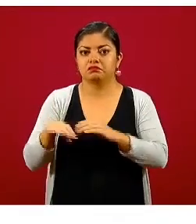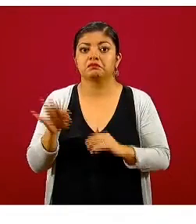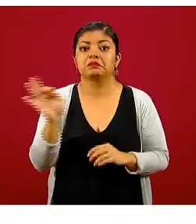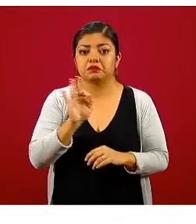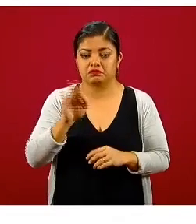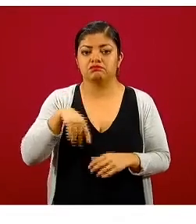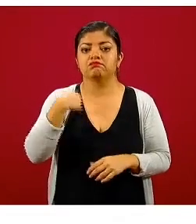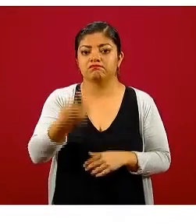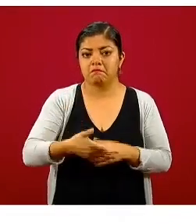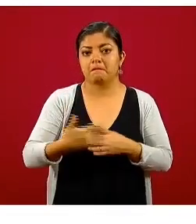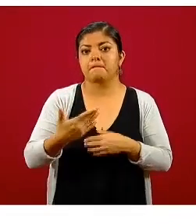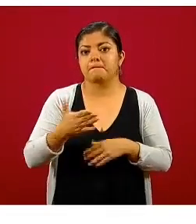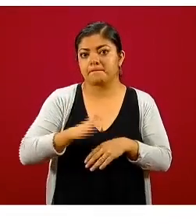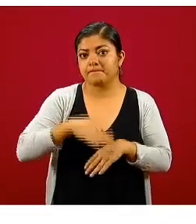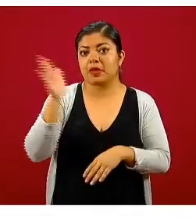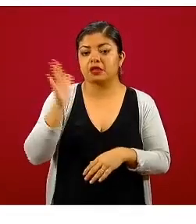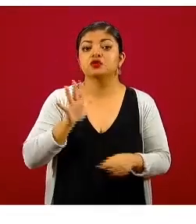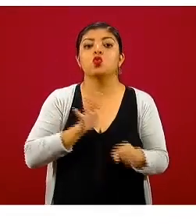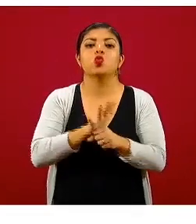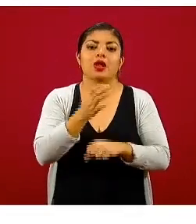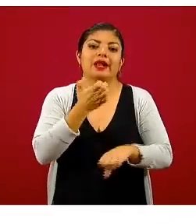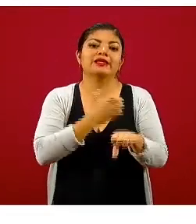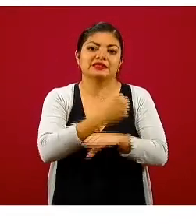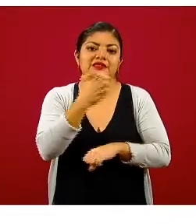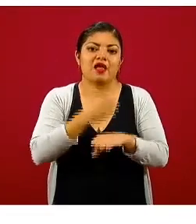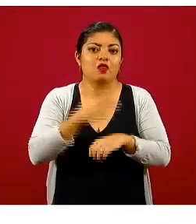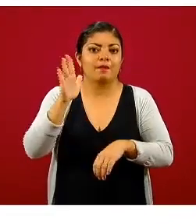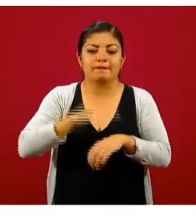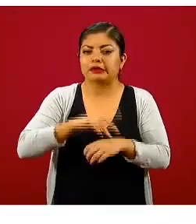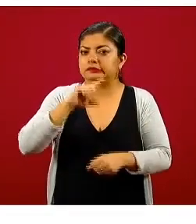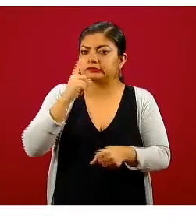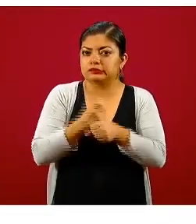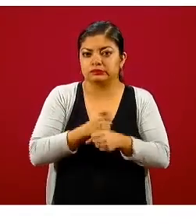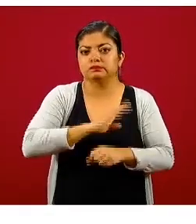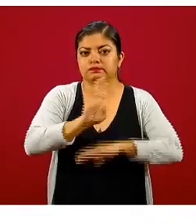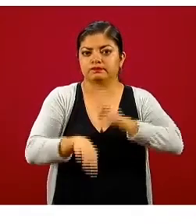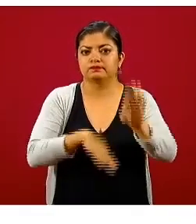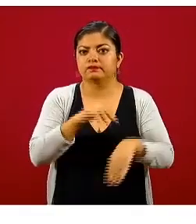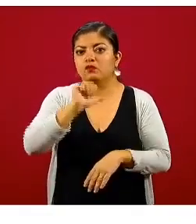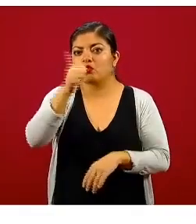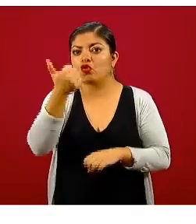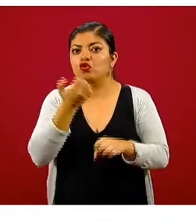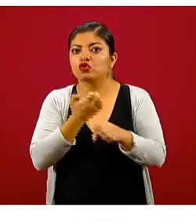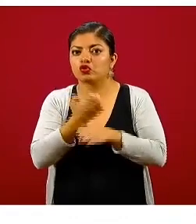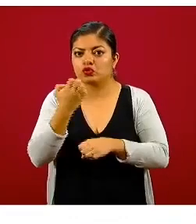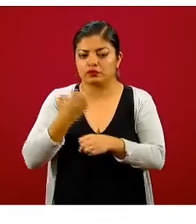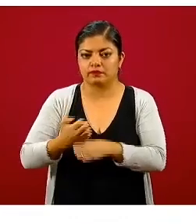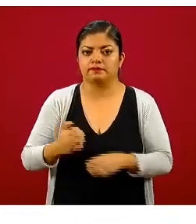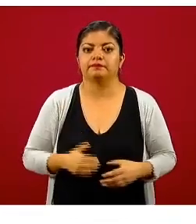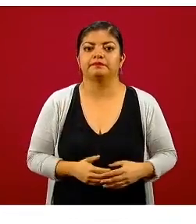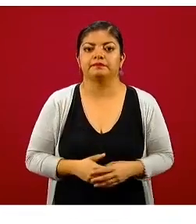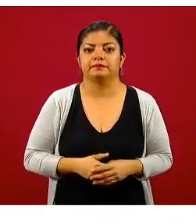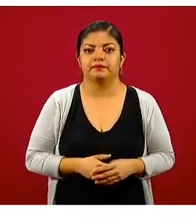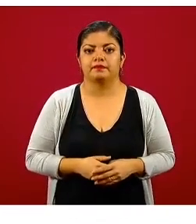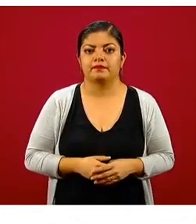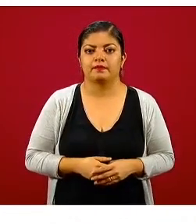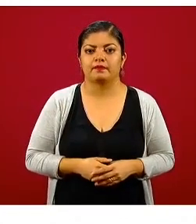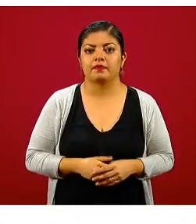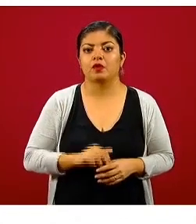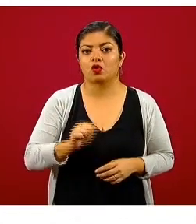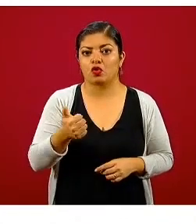podría incrementarse y en qué estado lógicamente puede incrementarse más que en otros. La siguiente diapositiva es la